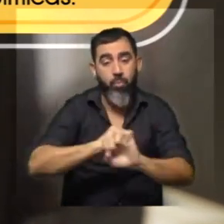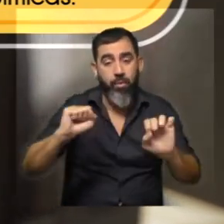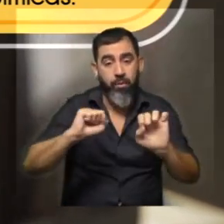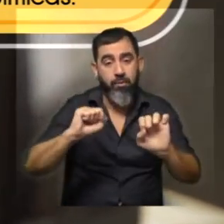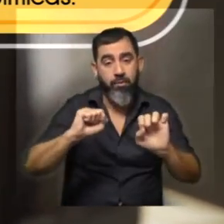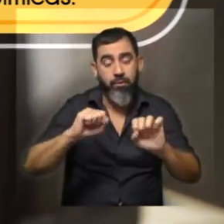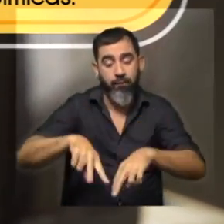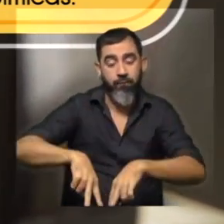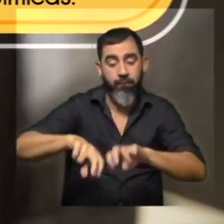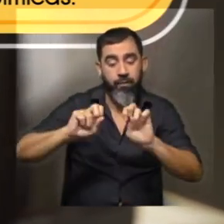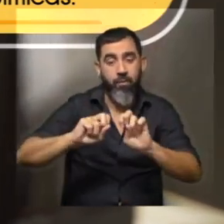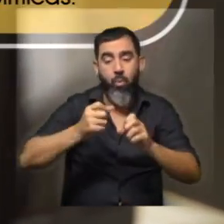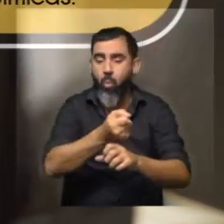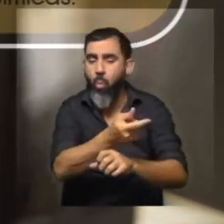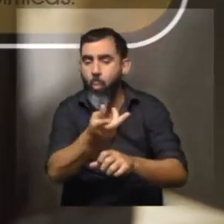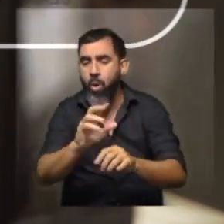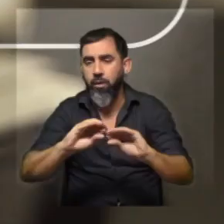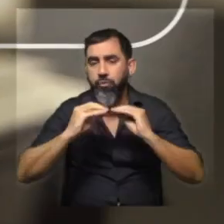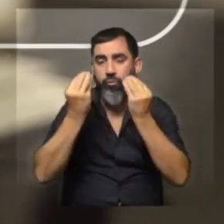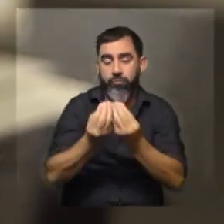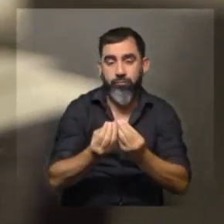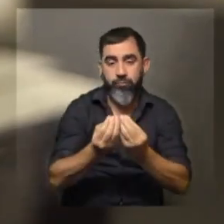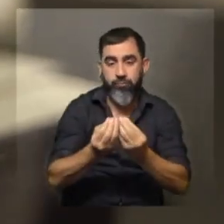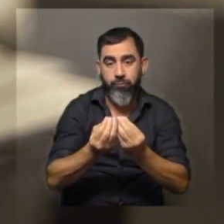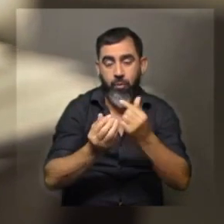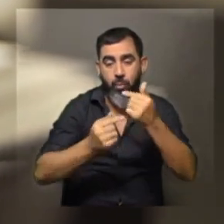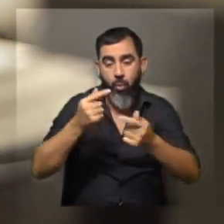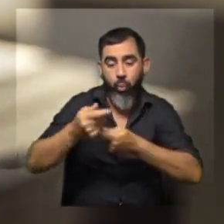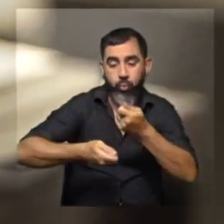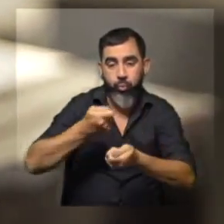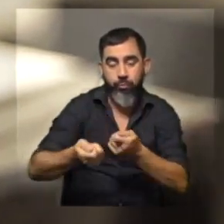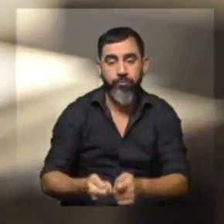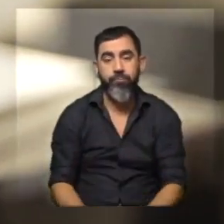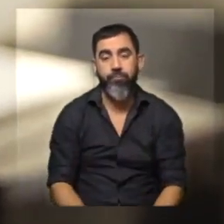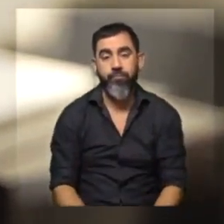la identificación y la cuantificación del componente.